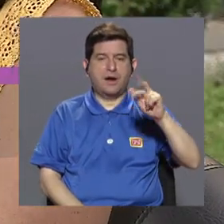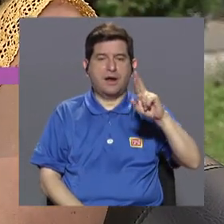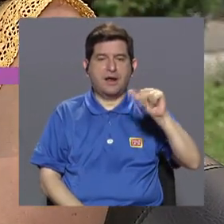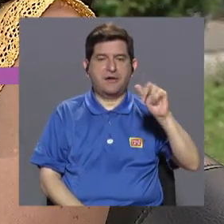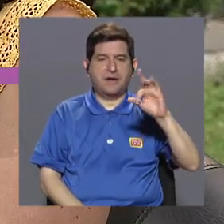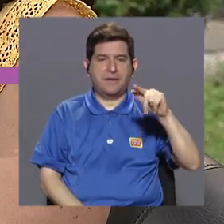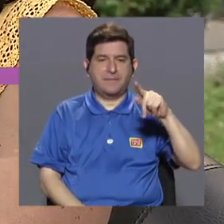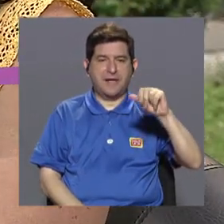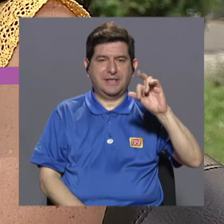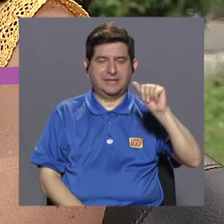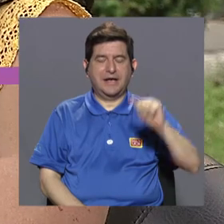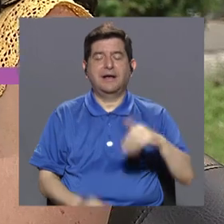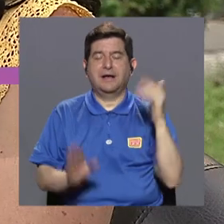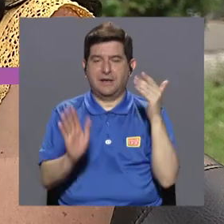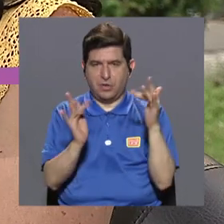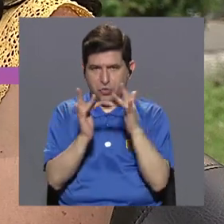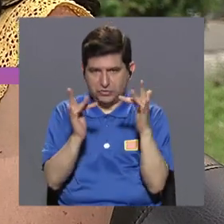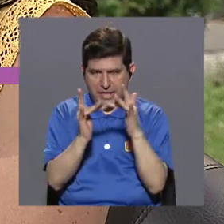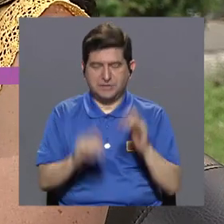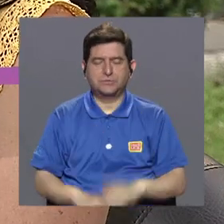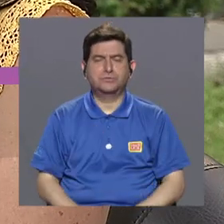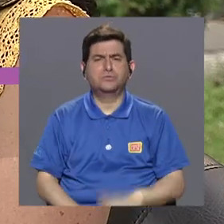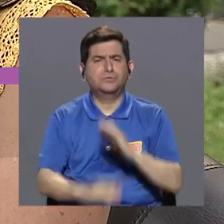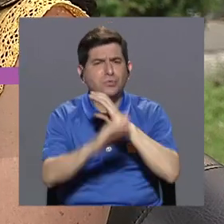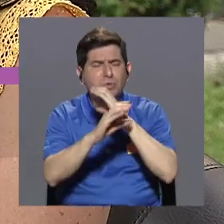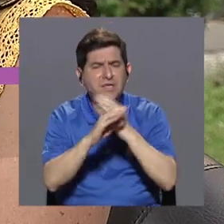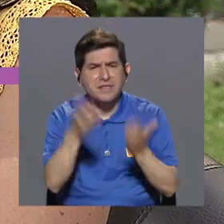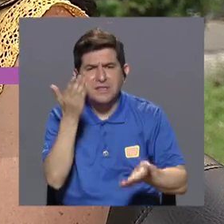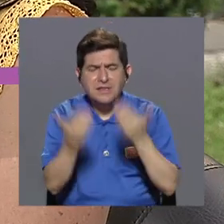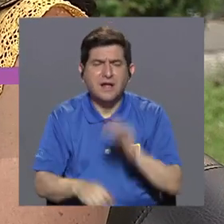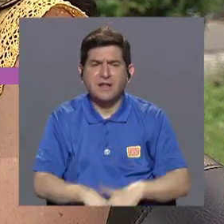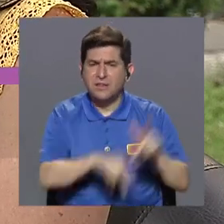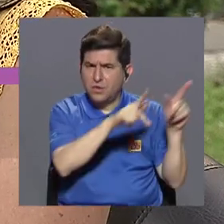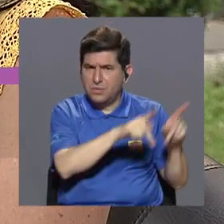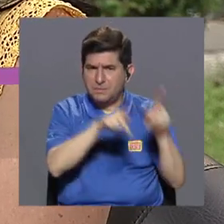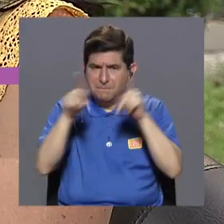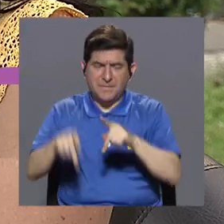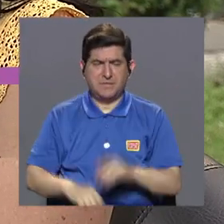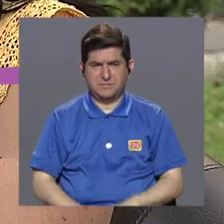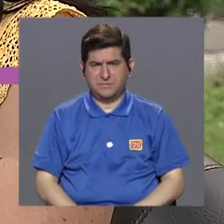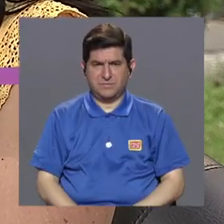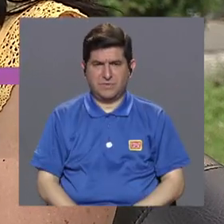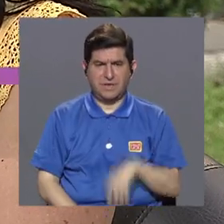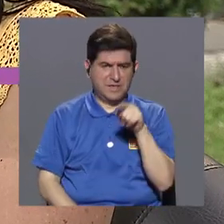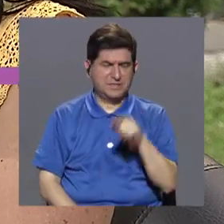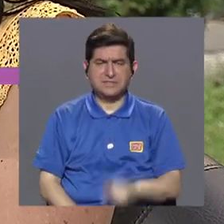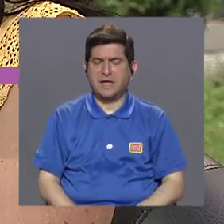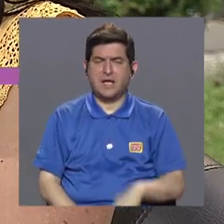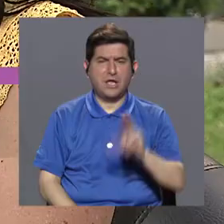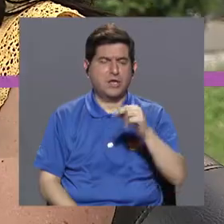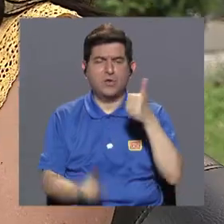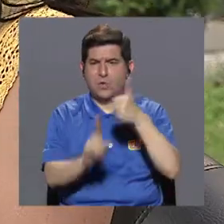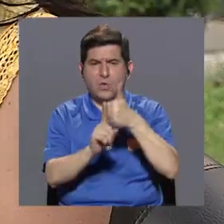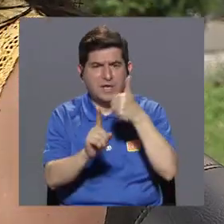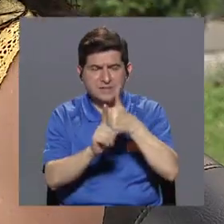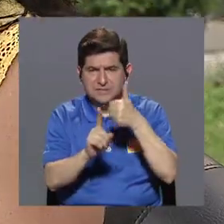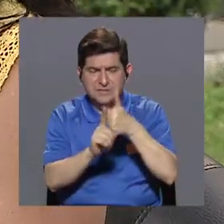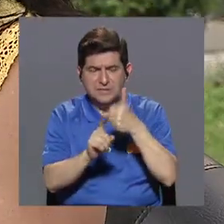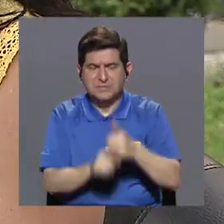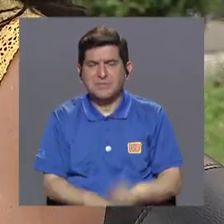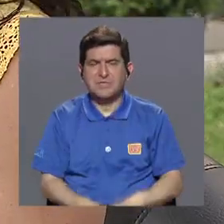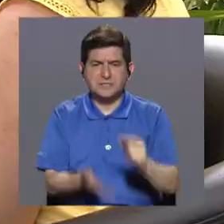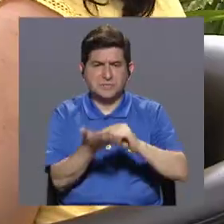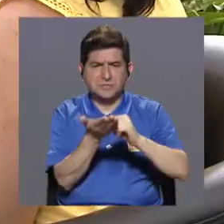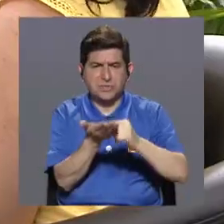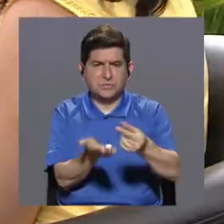Uh-huh. Hay que tener cuidado con respecto a que las personas no se automediquen a sus